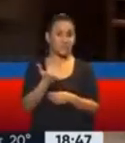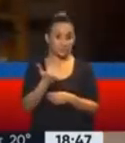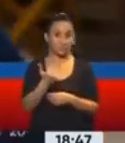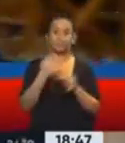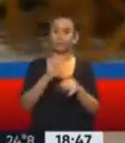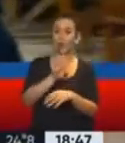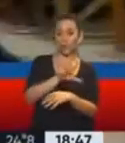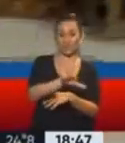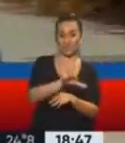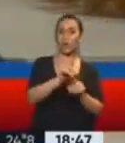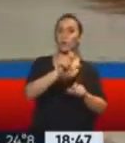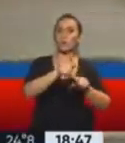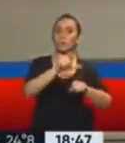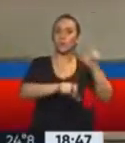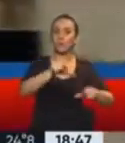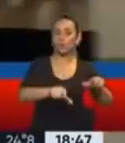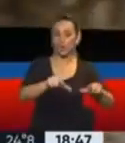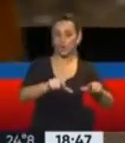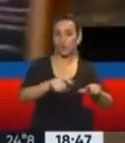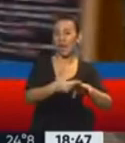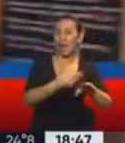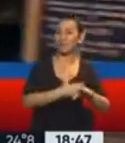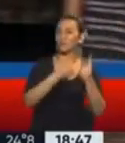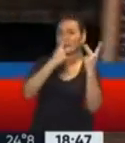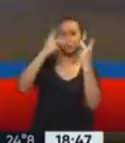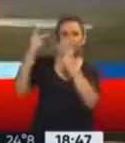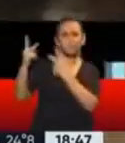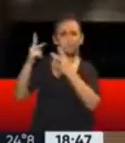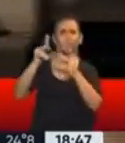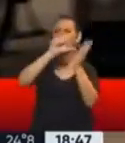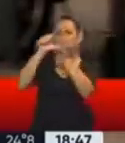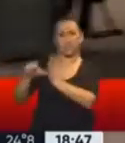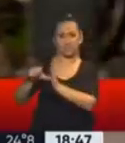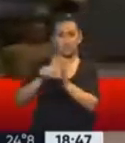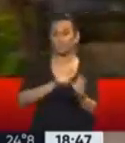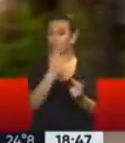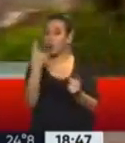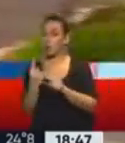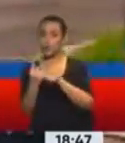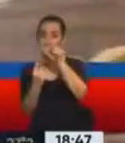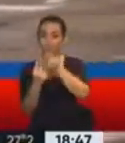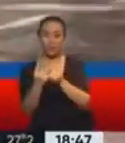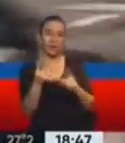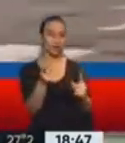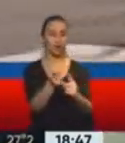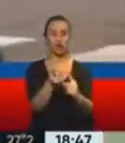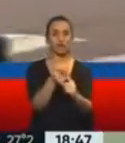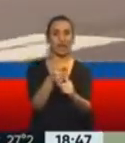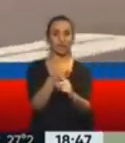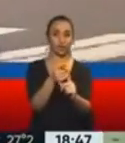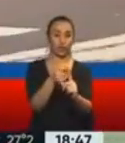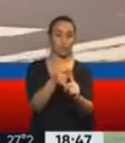45 pertenecen a personas con antecedente de viaje internacional y uno es un caso con nexo epidemiológico con